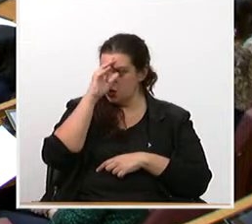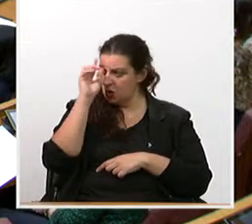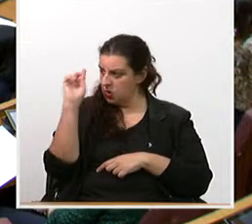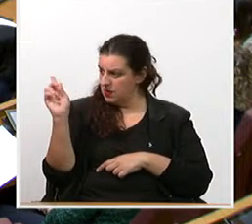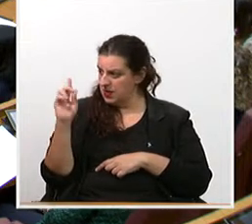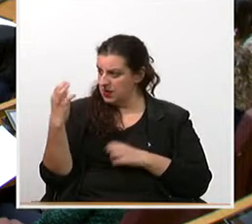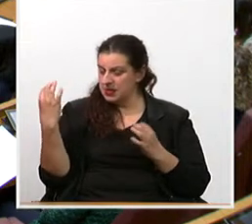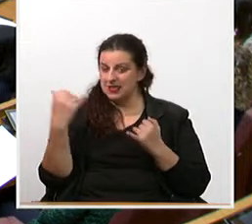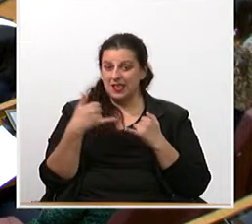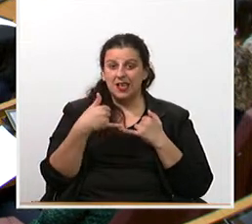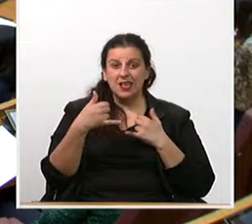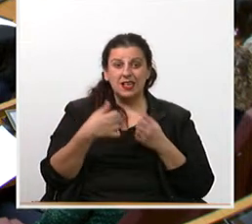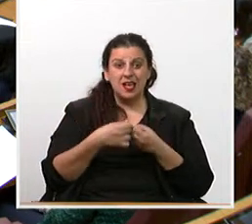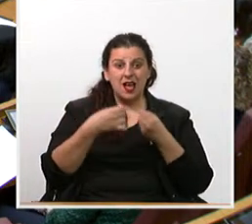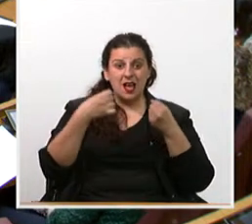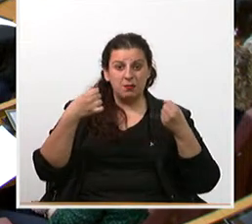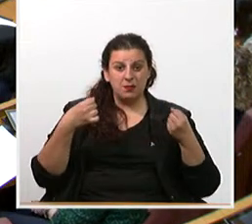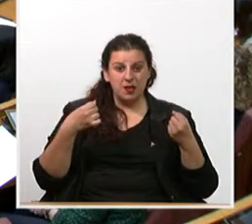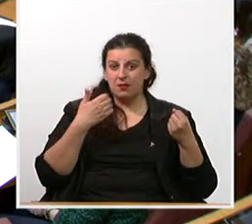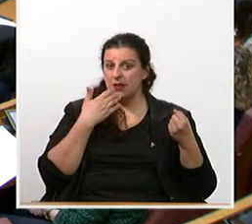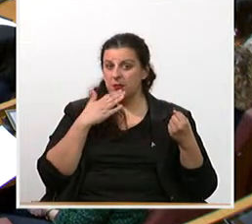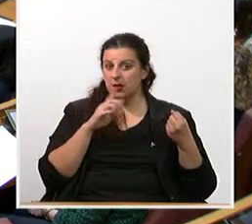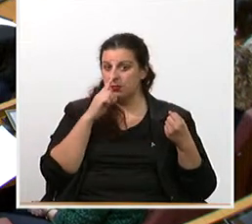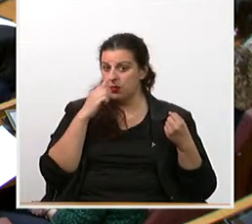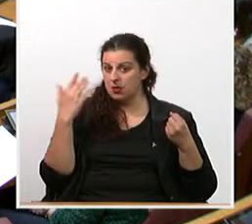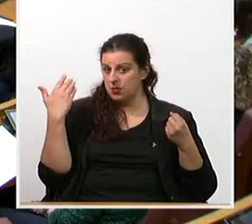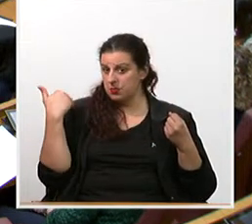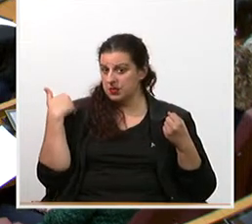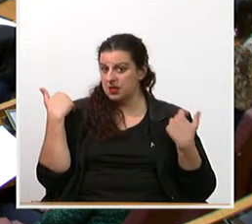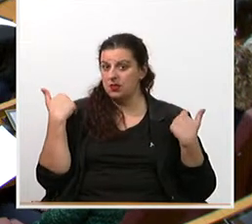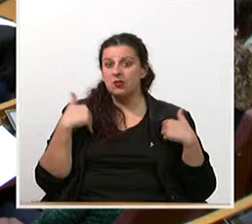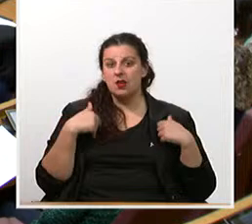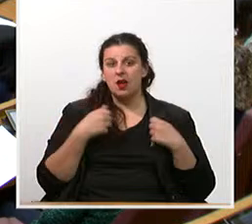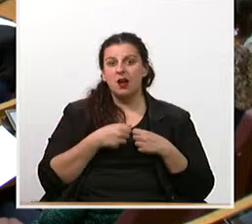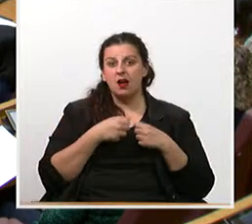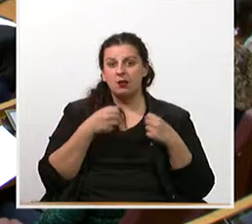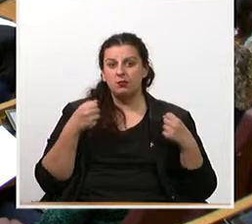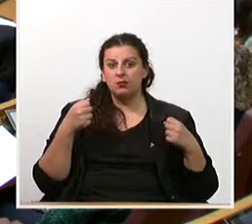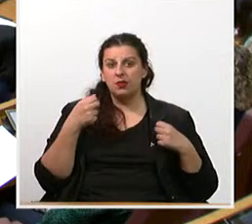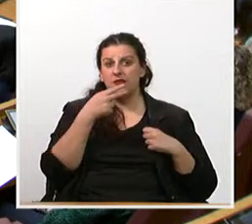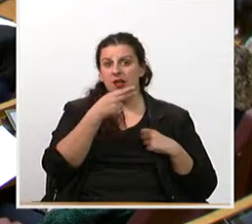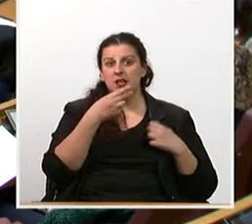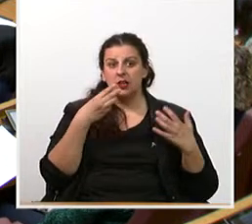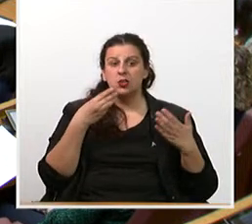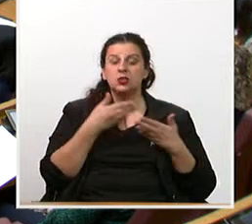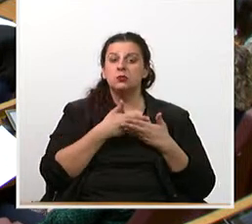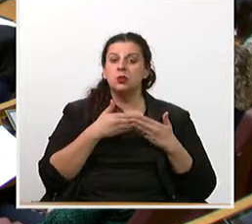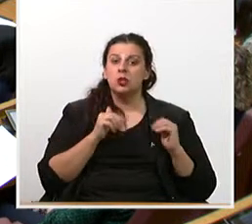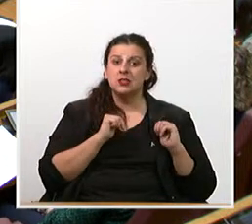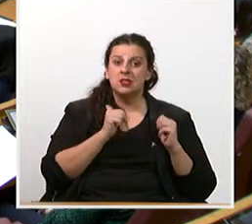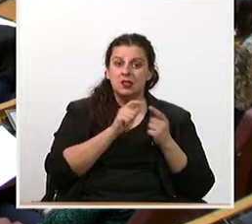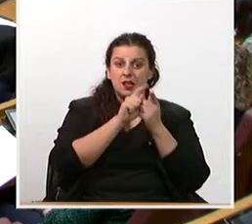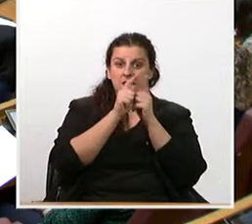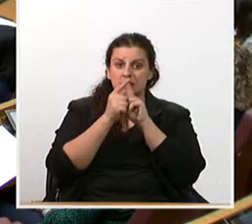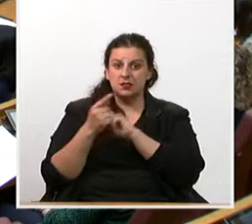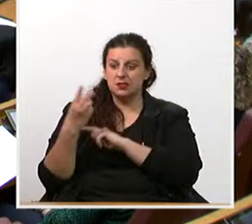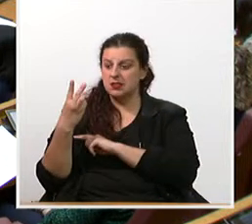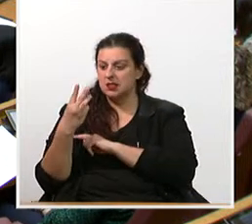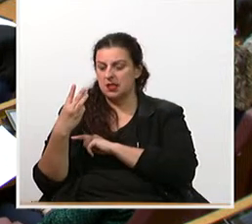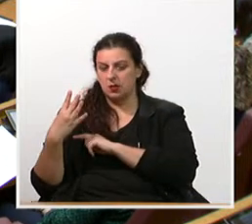esta línea es ampliable que por ejemplo el año pasado ya tuvimos que ampliar los 28 millones iniciales a 34 al